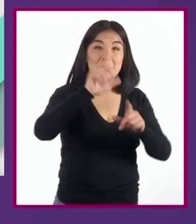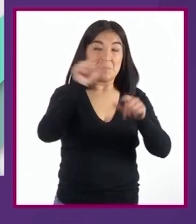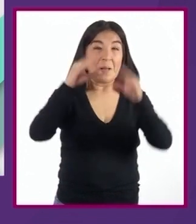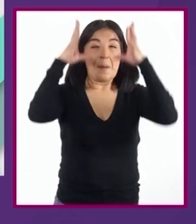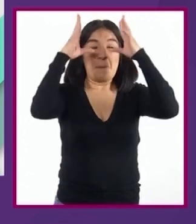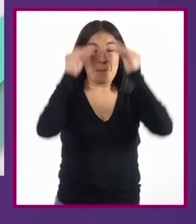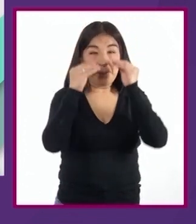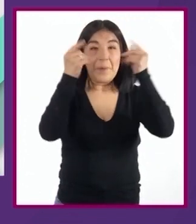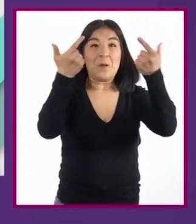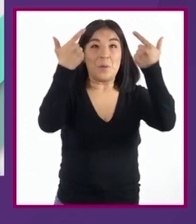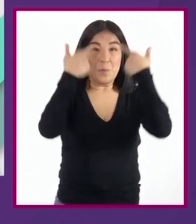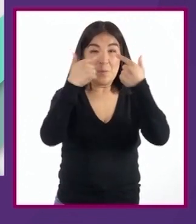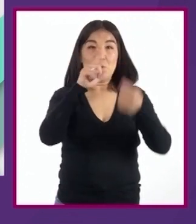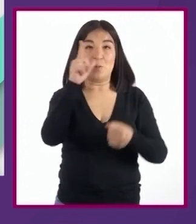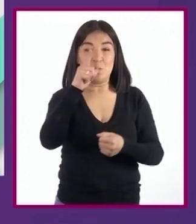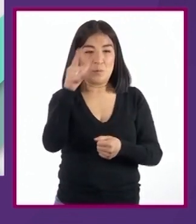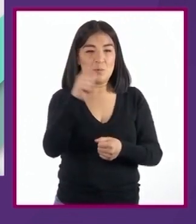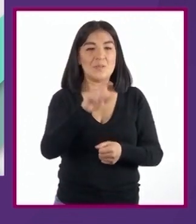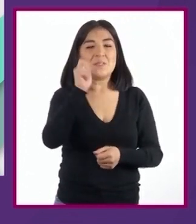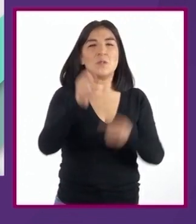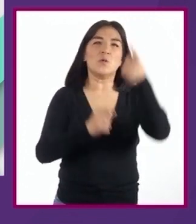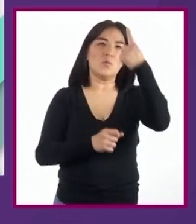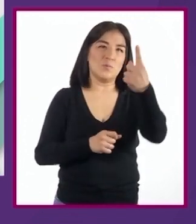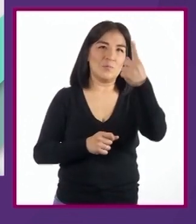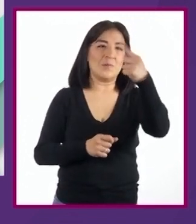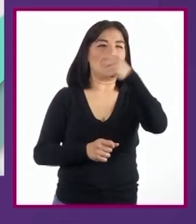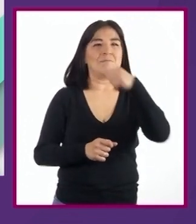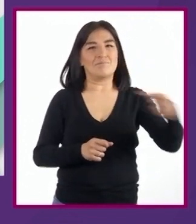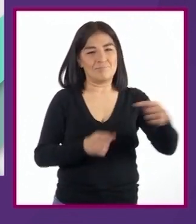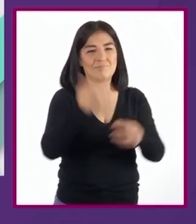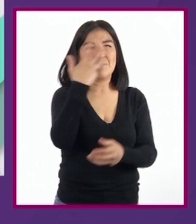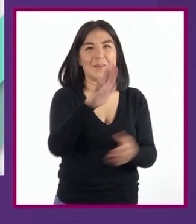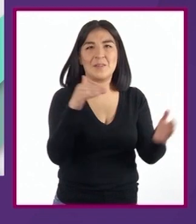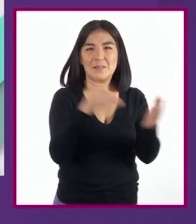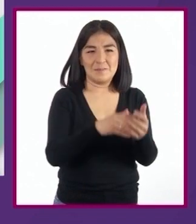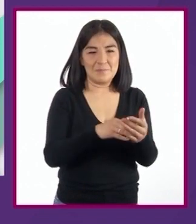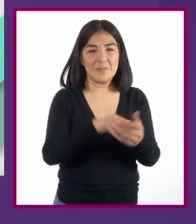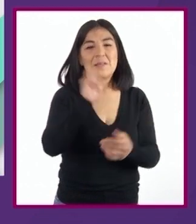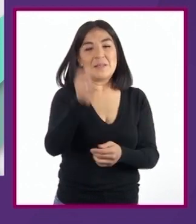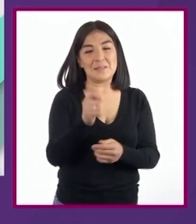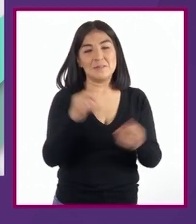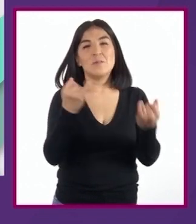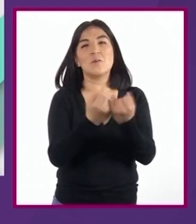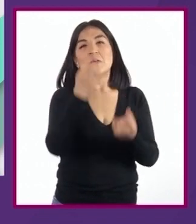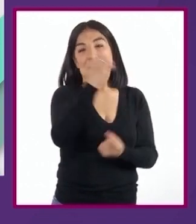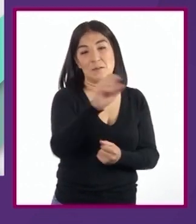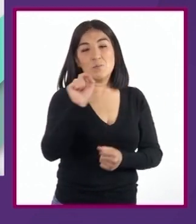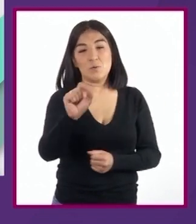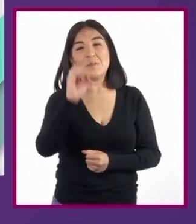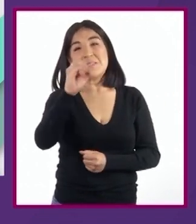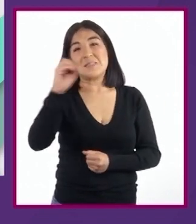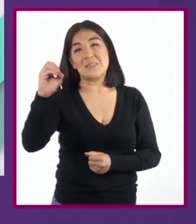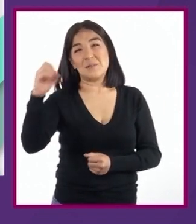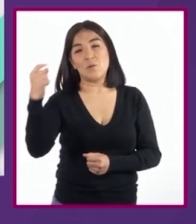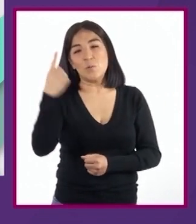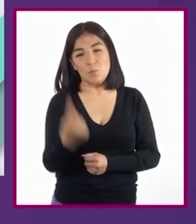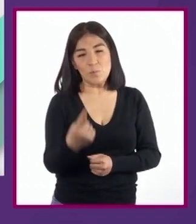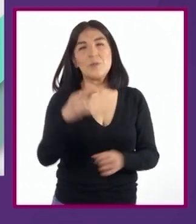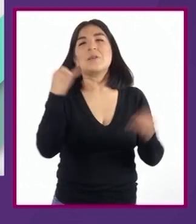láser es de 1/10,000, que es igual a 1 diezmilésimo, igual a